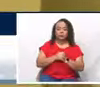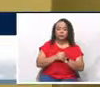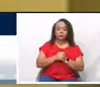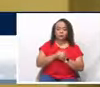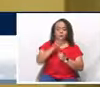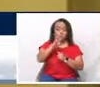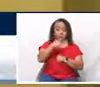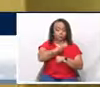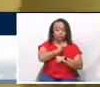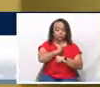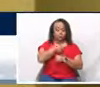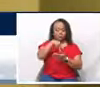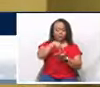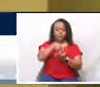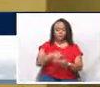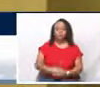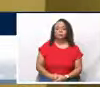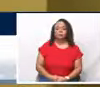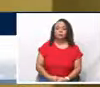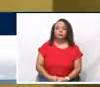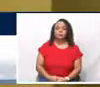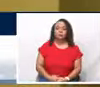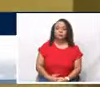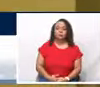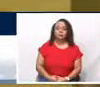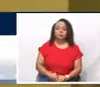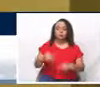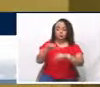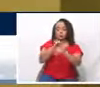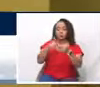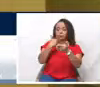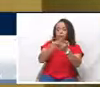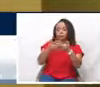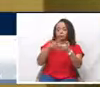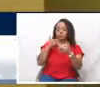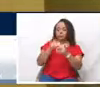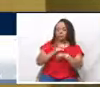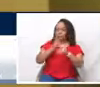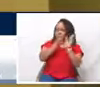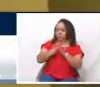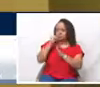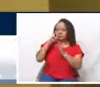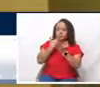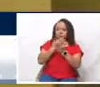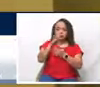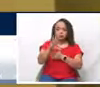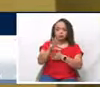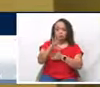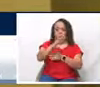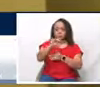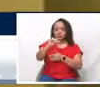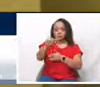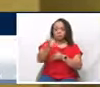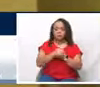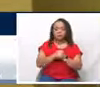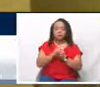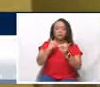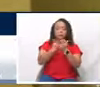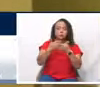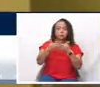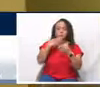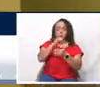ahora en su palmarés, don Sherman Whitty. Que el vuelo llegó antes, ¿verdad? Estaba para llegar a aproximadamente 5:10. Llegó antes y